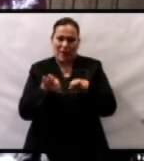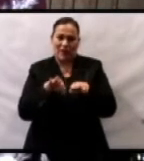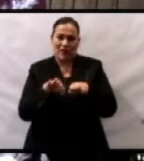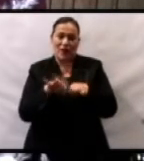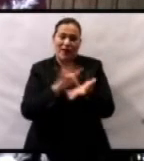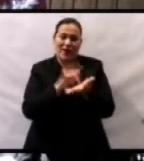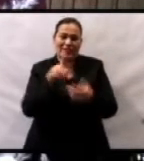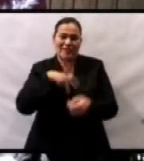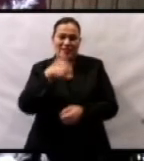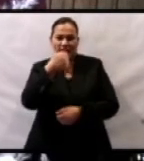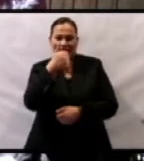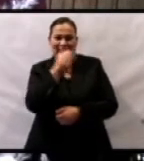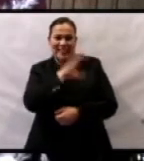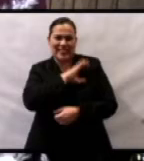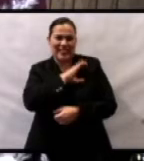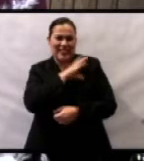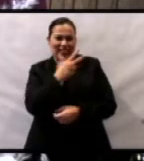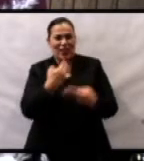Hoy,